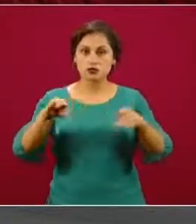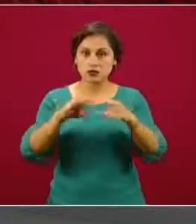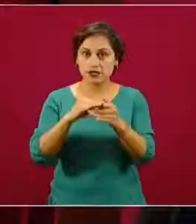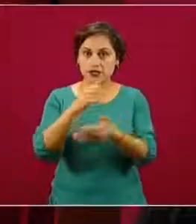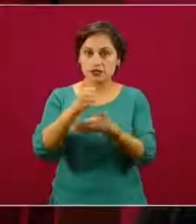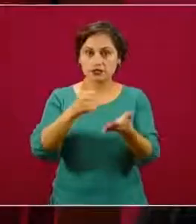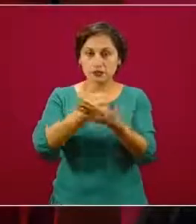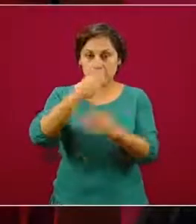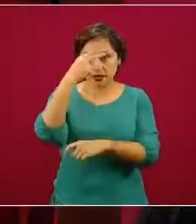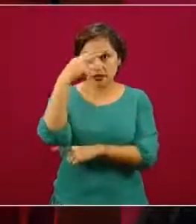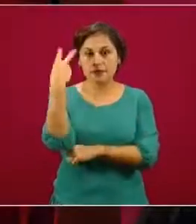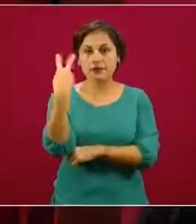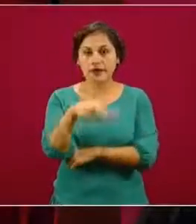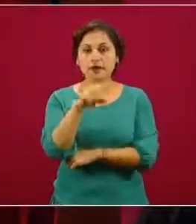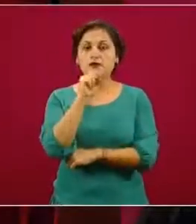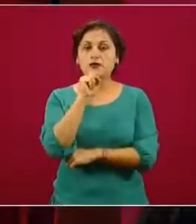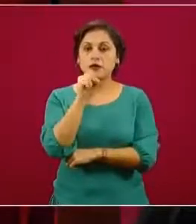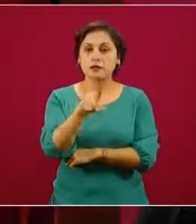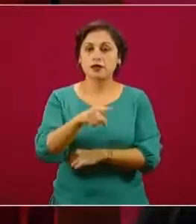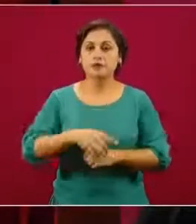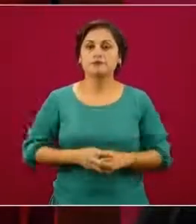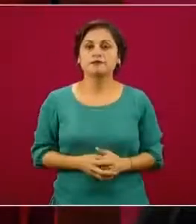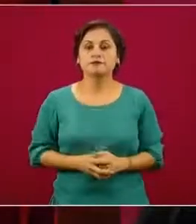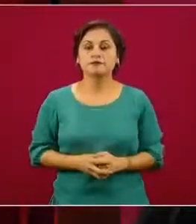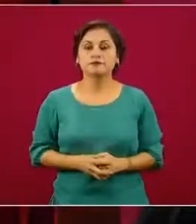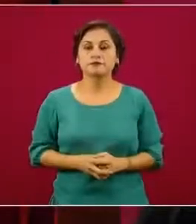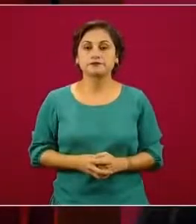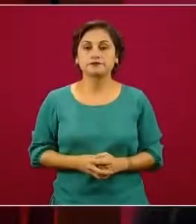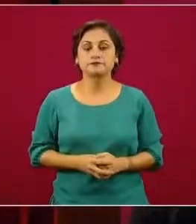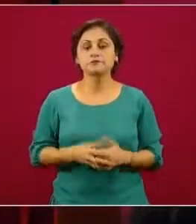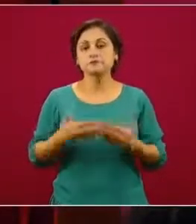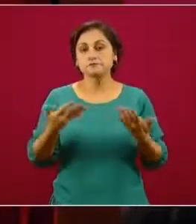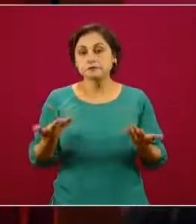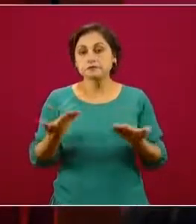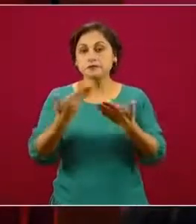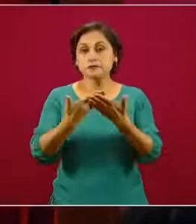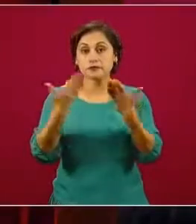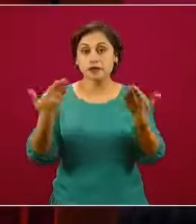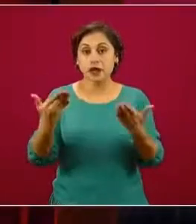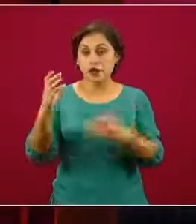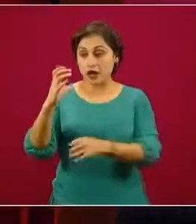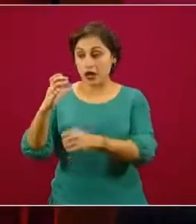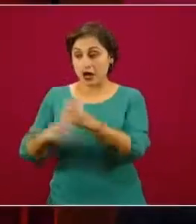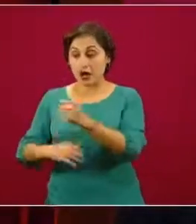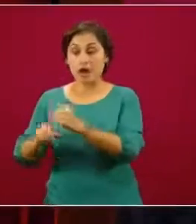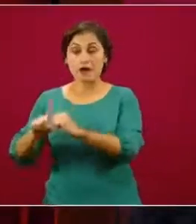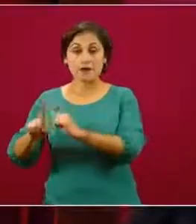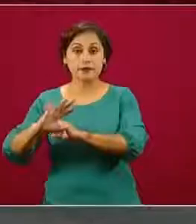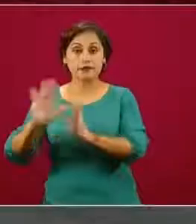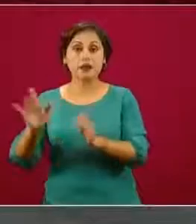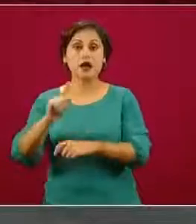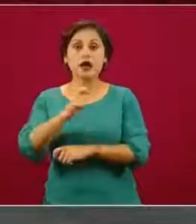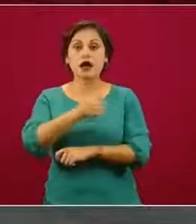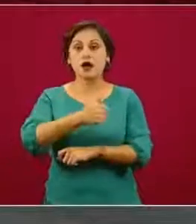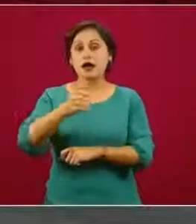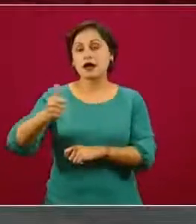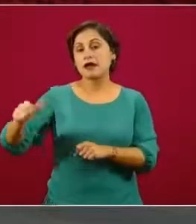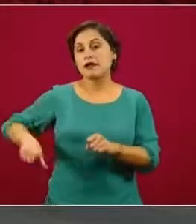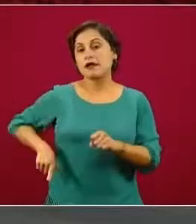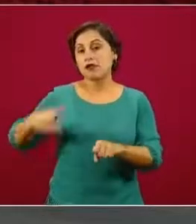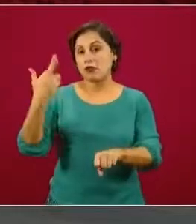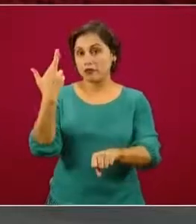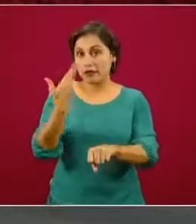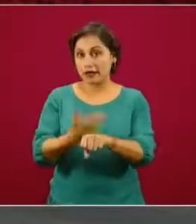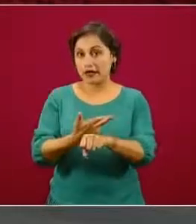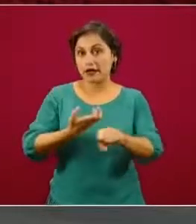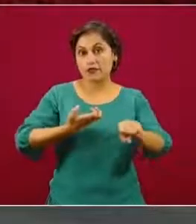conurbados en la zona, y seguramente las autoridades estatales, las gobernadoras, los gobernadores,